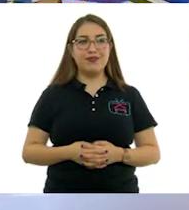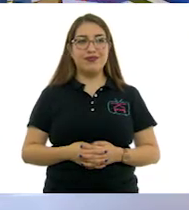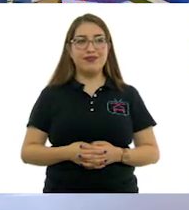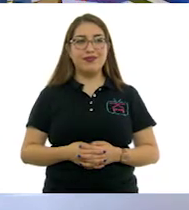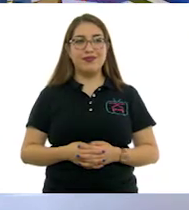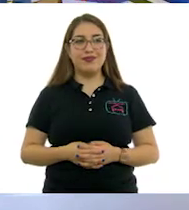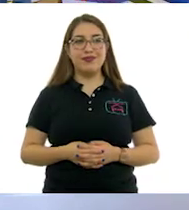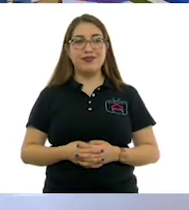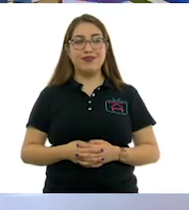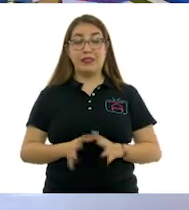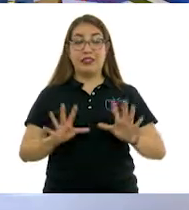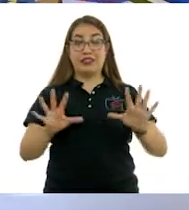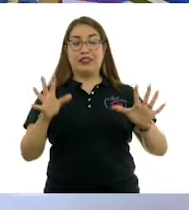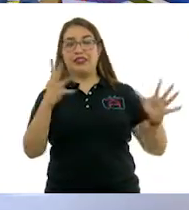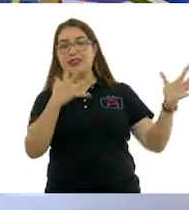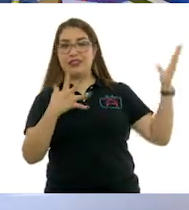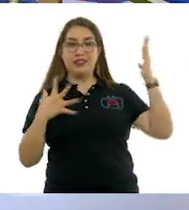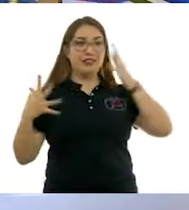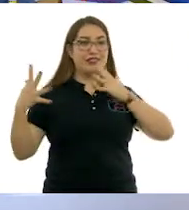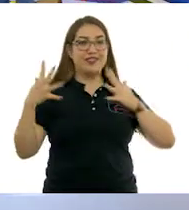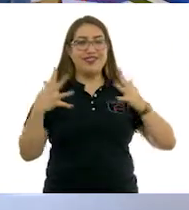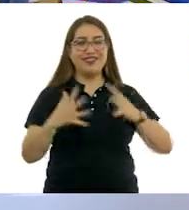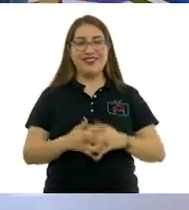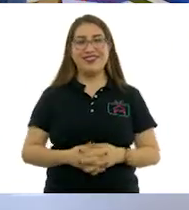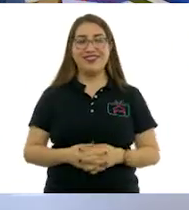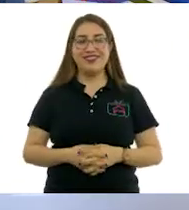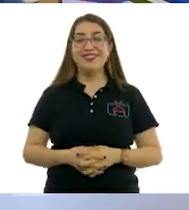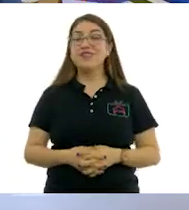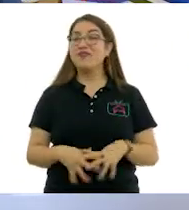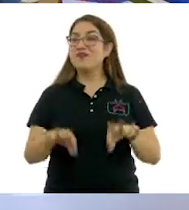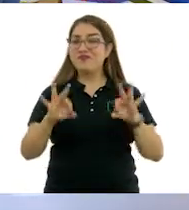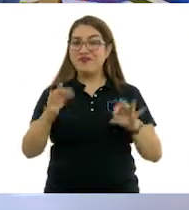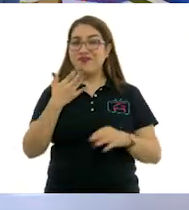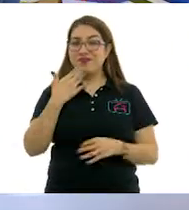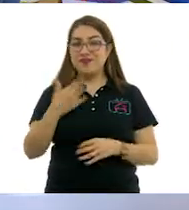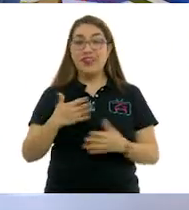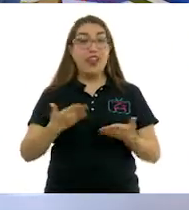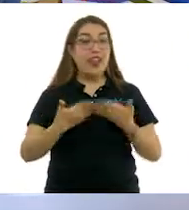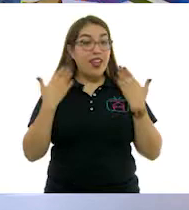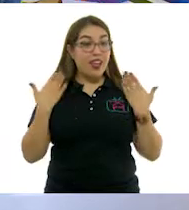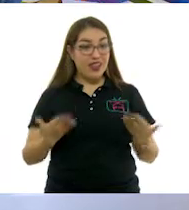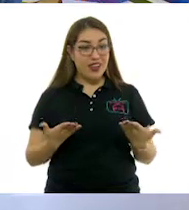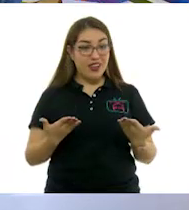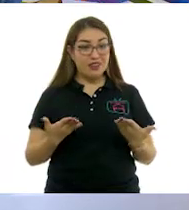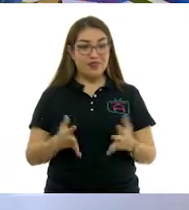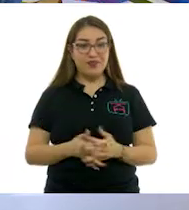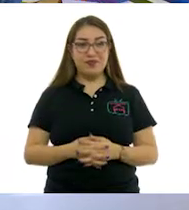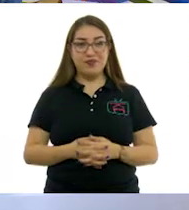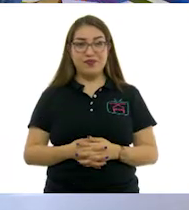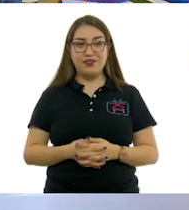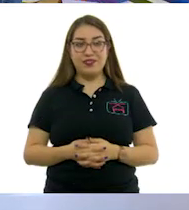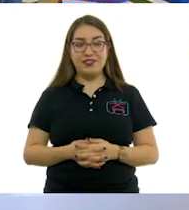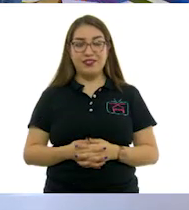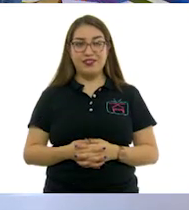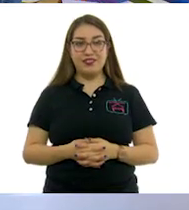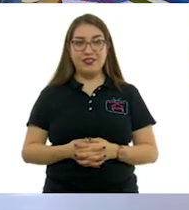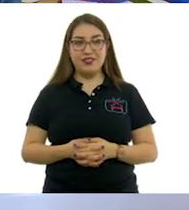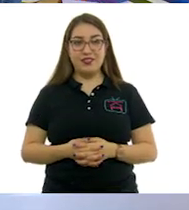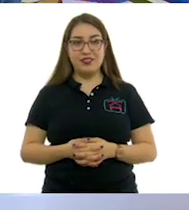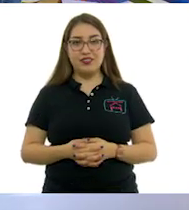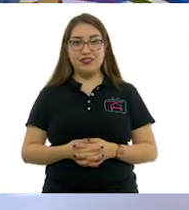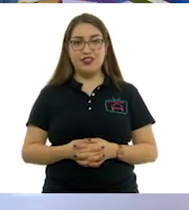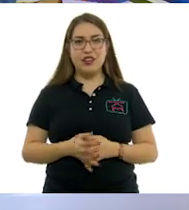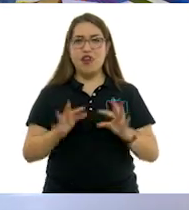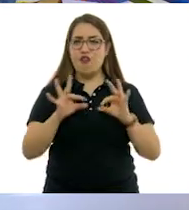Listo, listo. Así no te vas a marear. Uy, un poquito, sí. Muy bien. Ahora sí tenemos que añadir a cada trayectoria